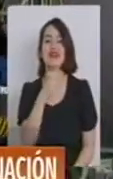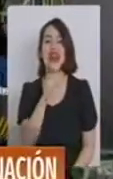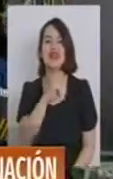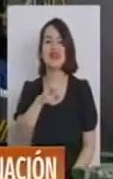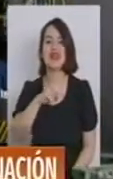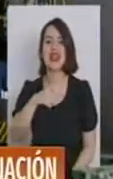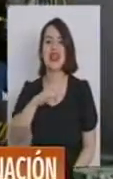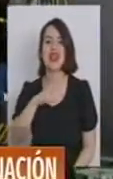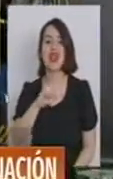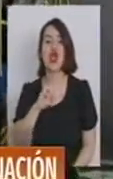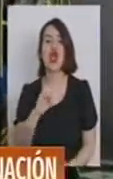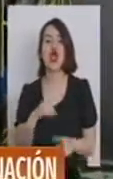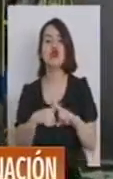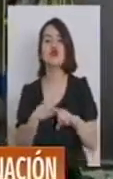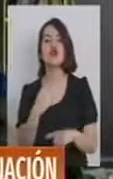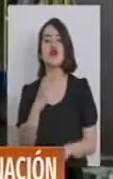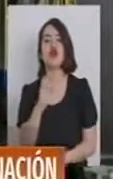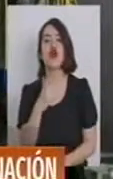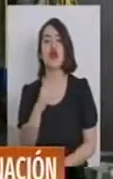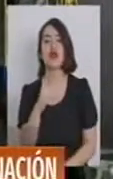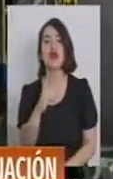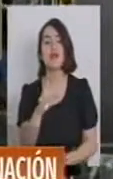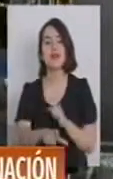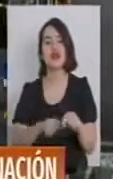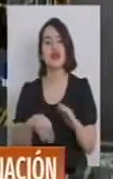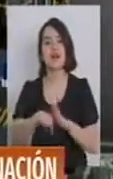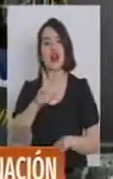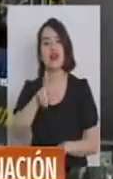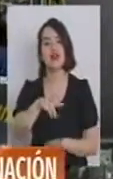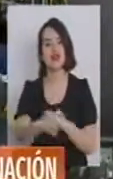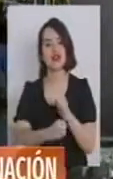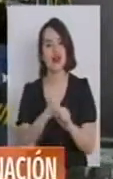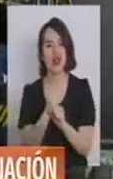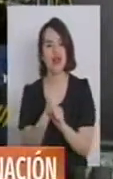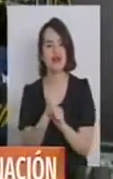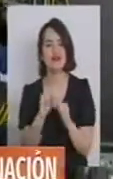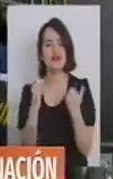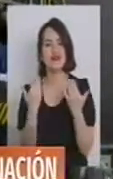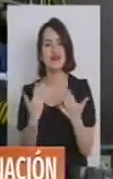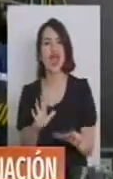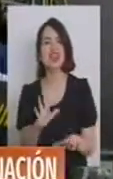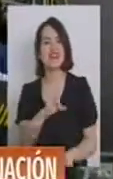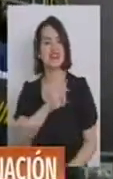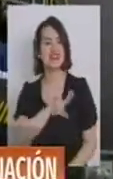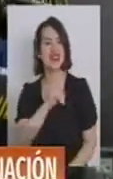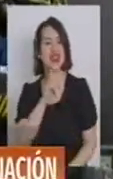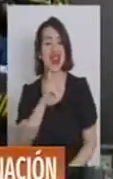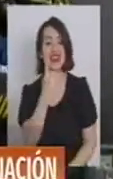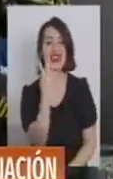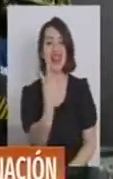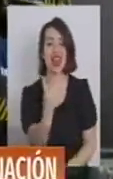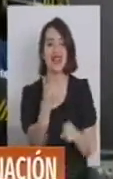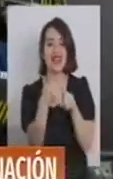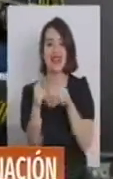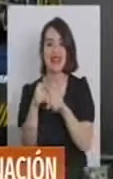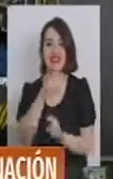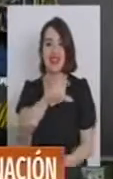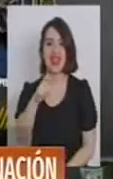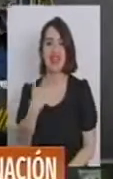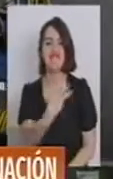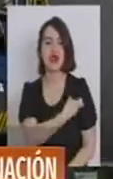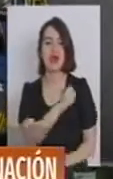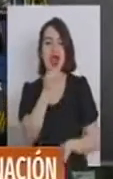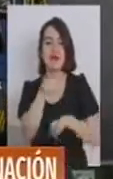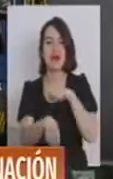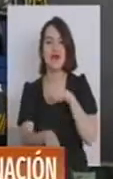Oxford para mayores de 18 años, con lo cual Chile ya cuenta con 3 vacunas aprobadas por nuestro Instituto de